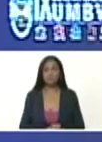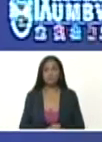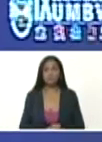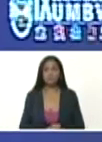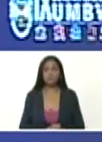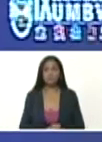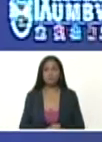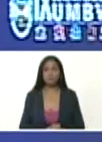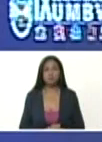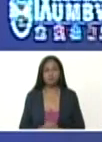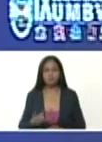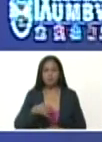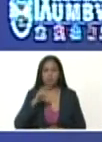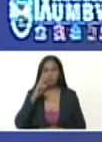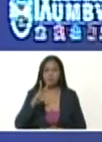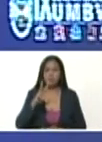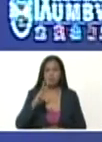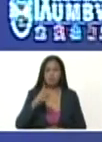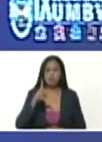Hay que ver,